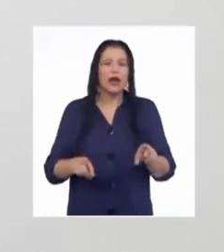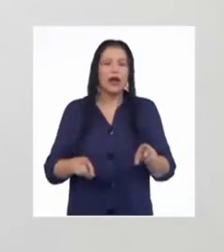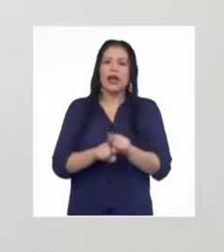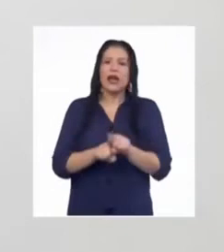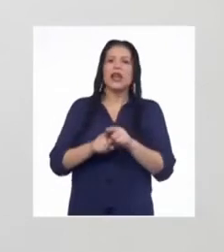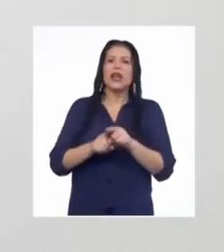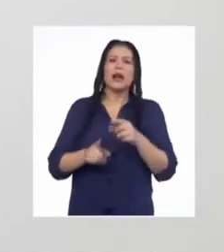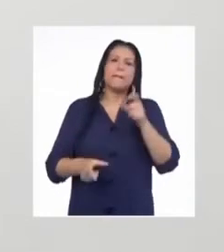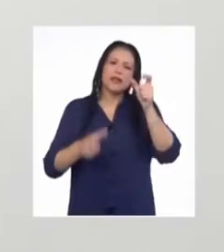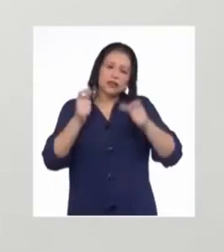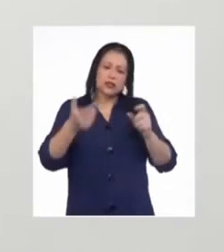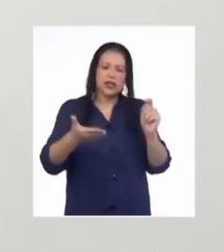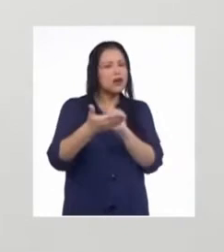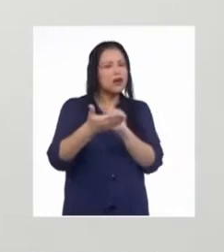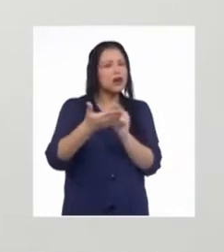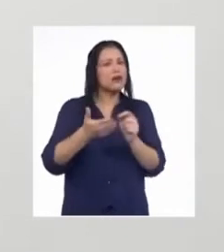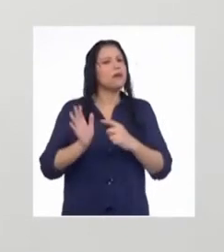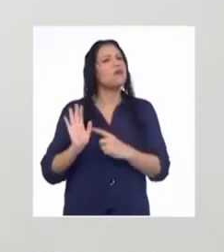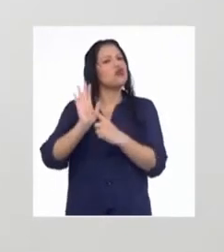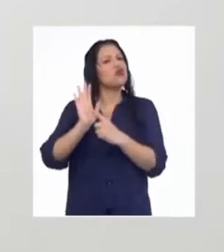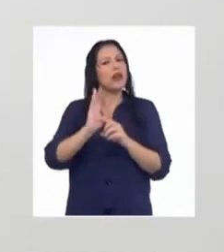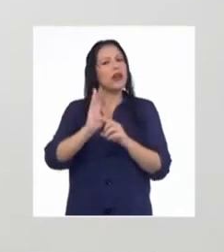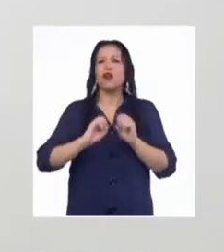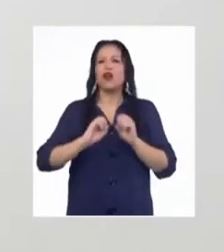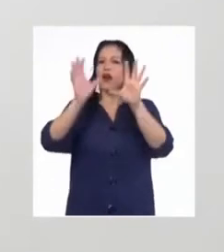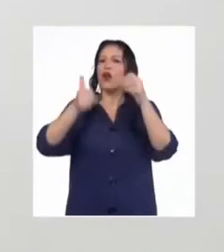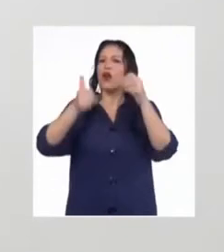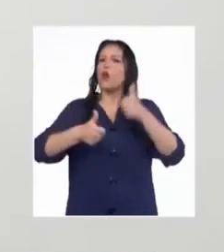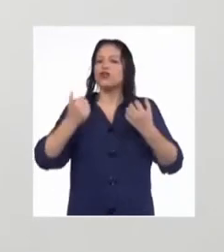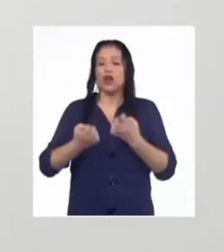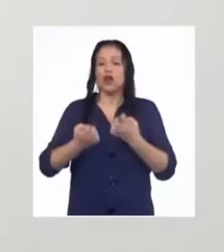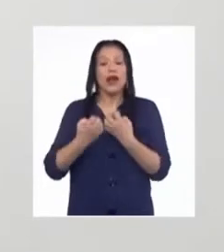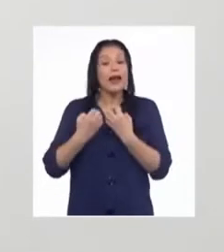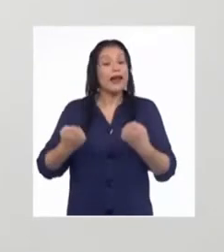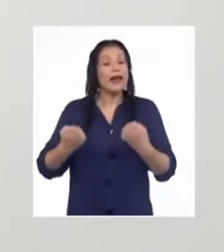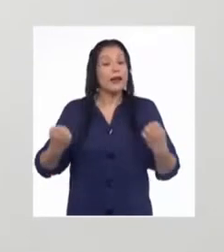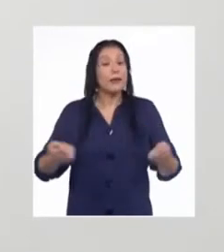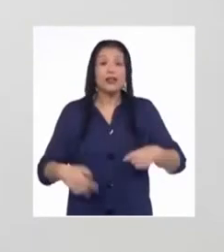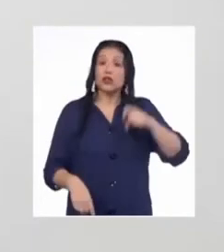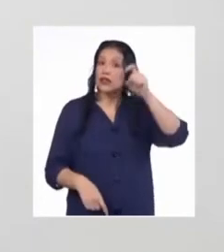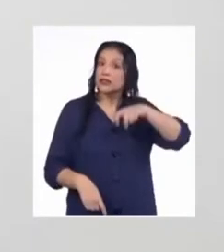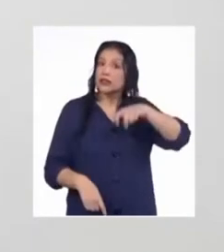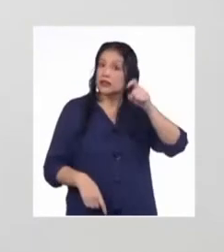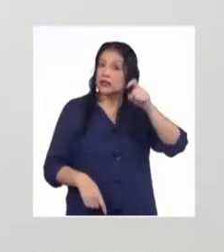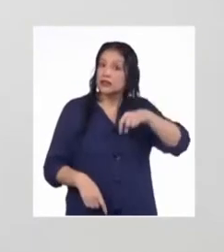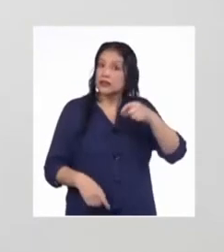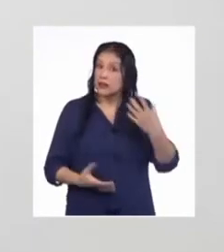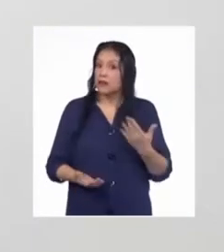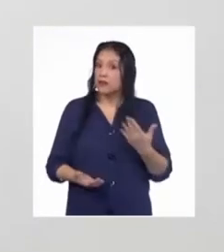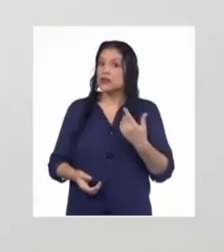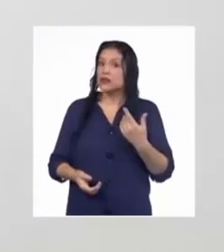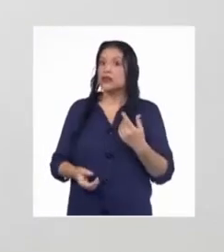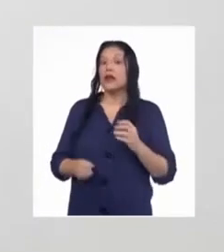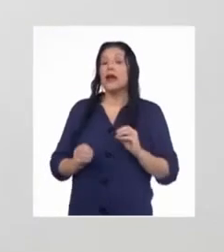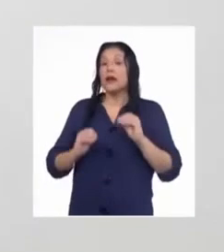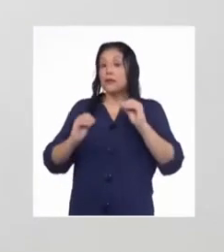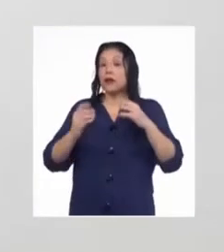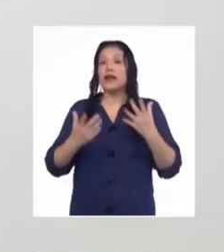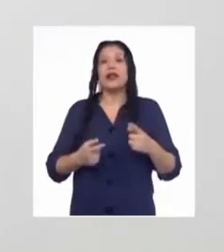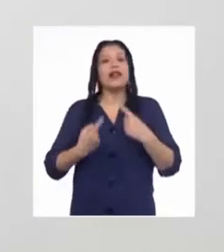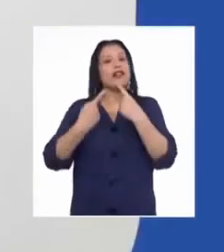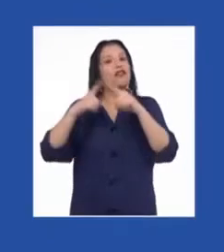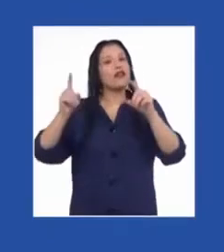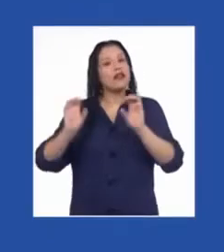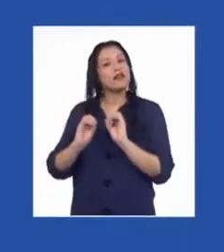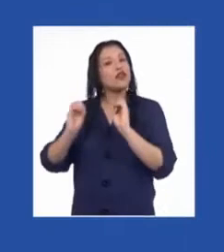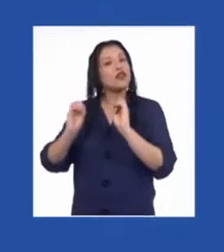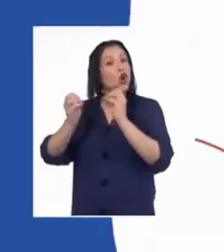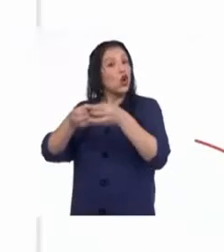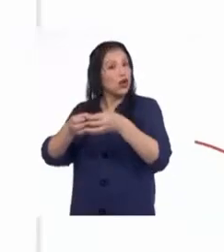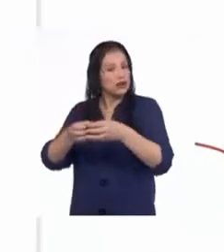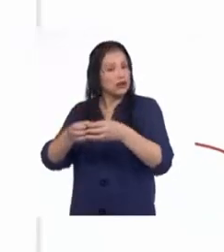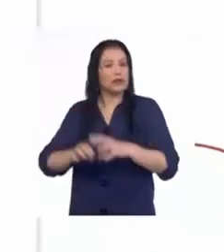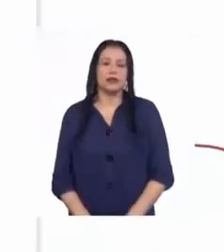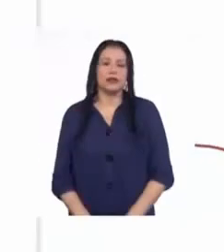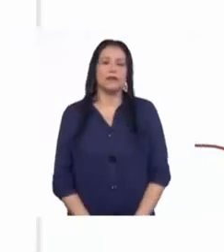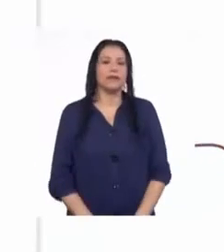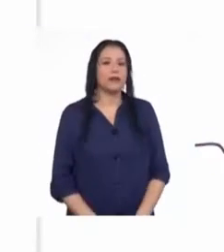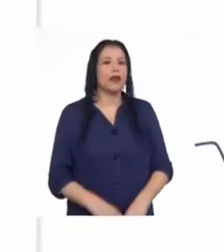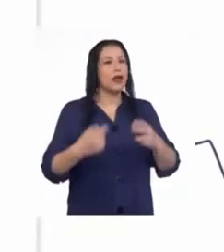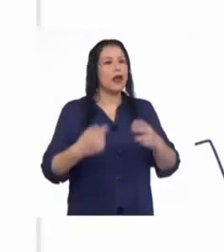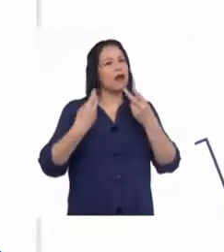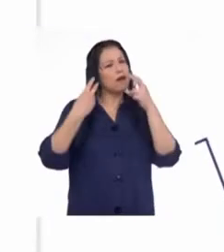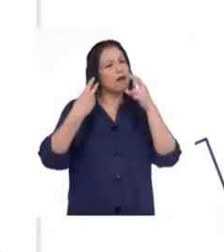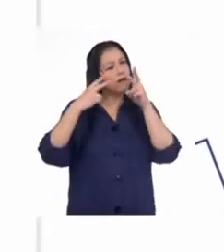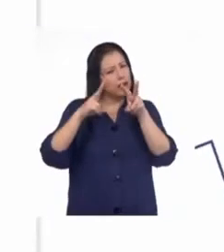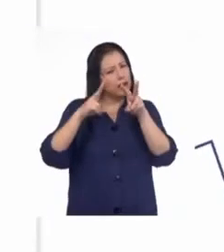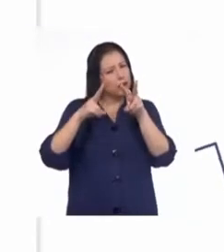autor es mostrarnos de manera clara los elementos que se deben tener en cuenta en las diversas instituciones. Acá lo